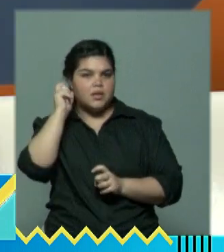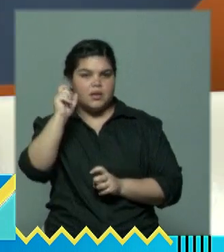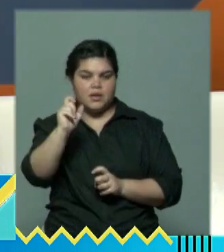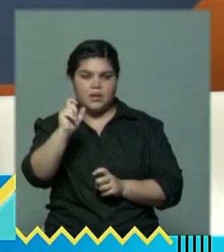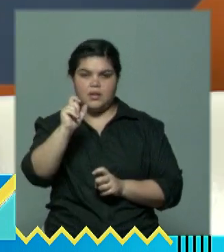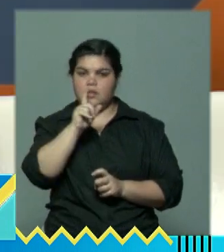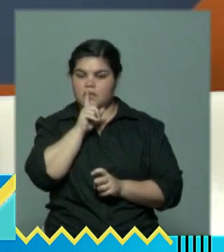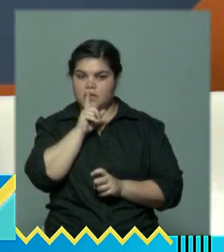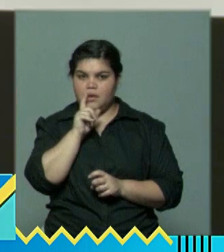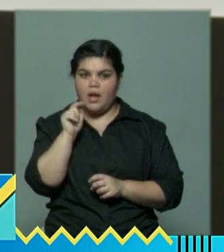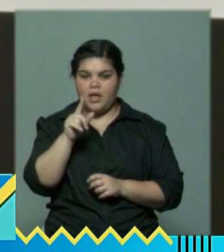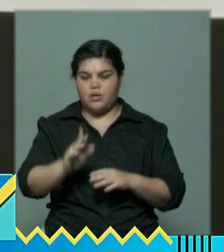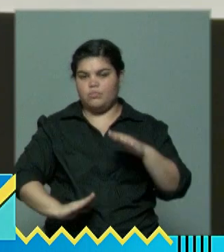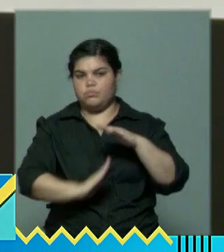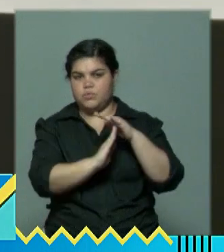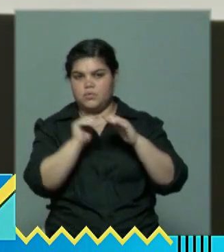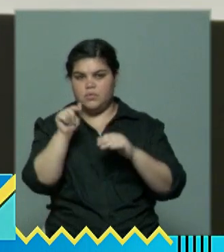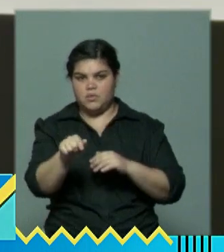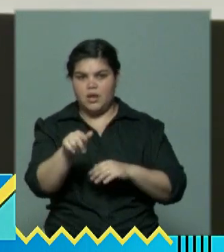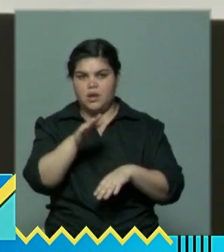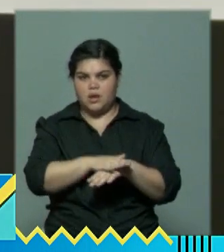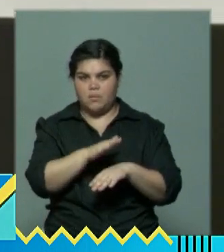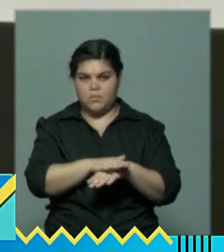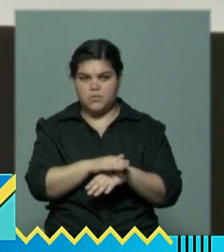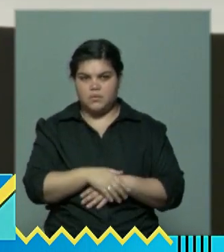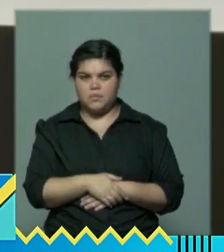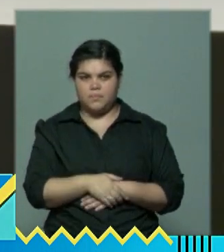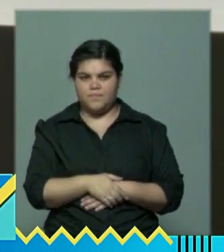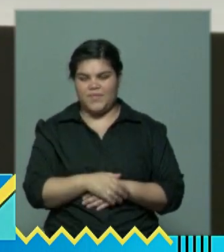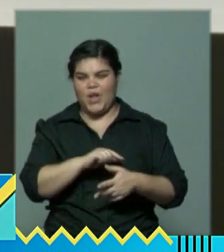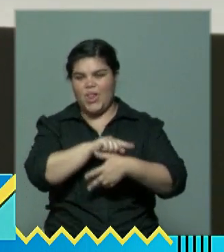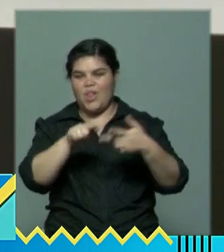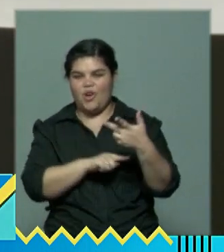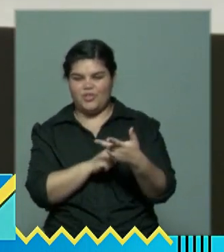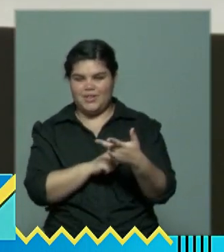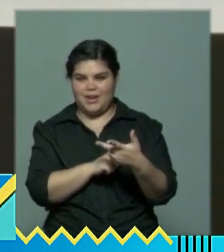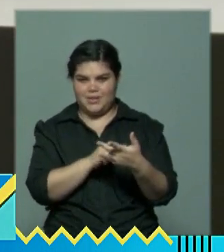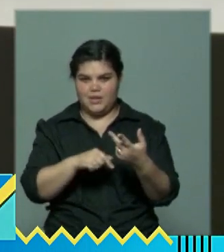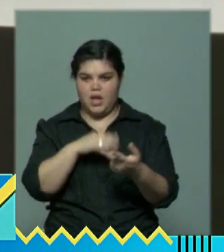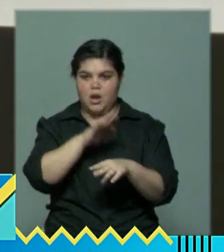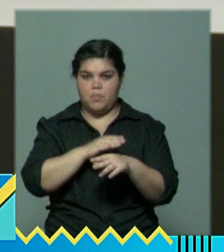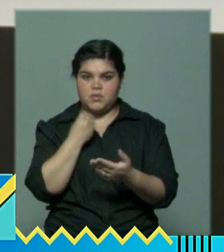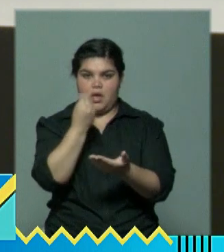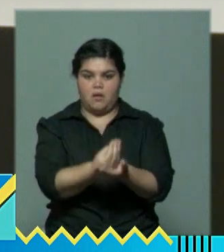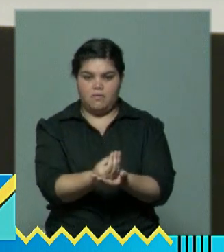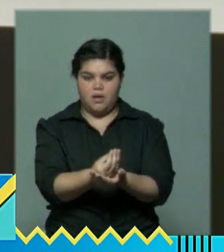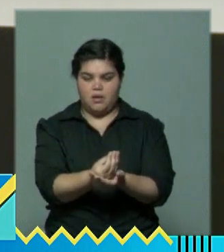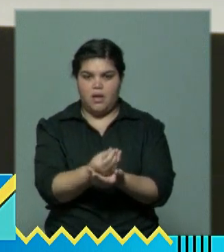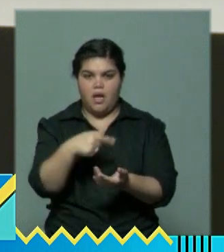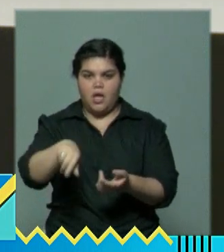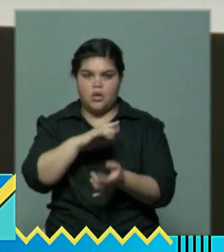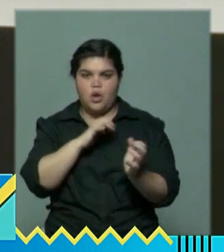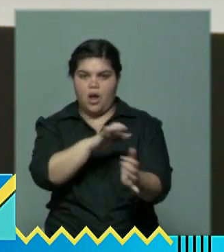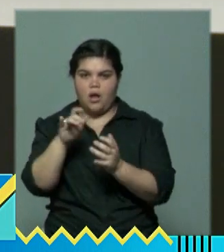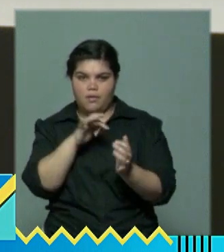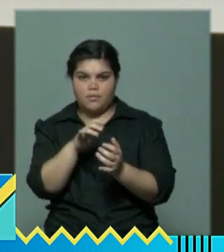algún modo la cúpula, o digamos el triunvirato, como lo mencionabas vos, arreglaron por afuera, digamos, la adhesión